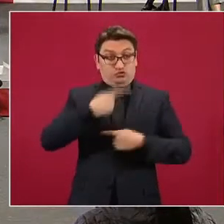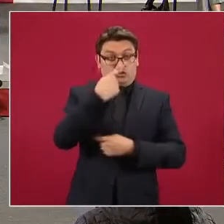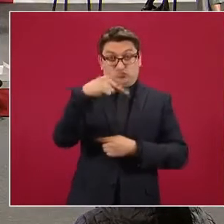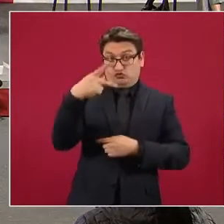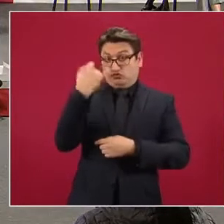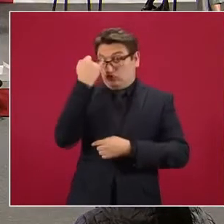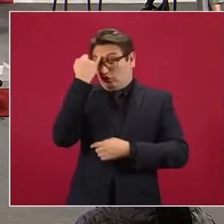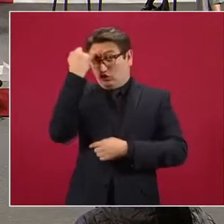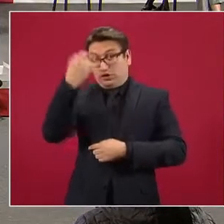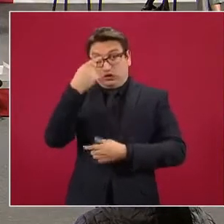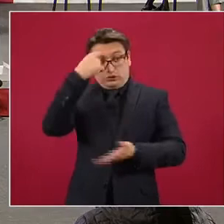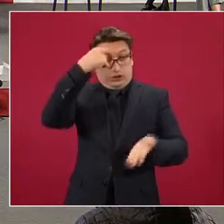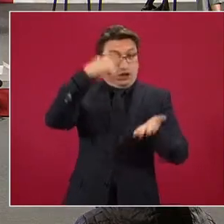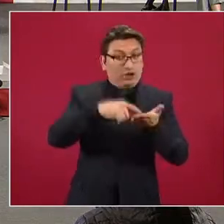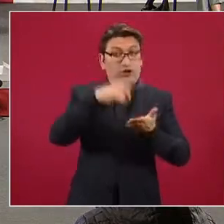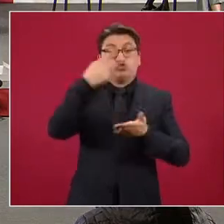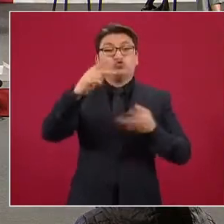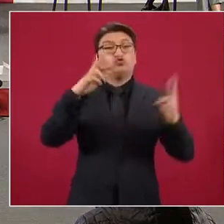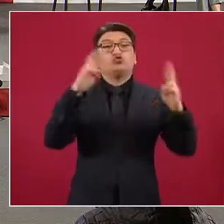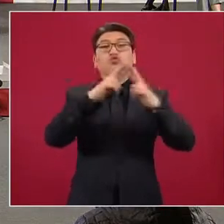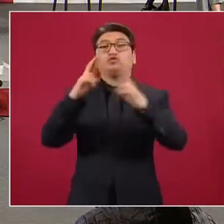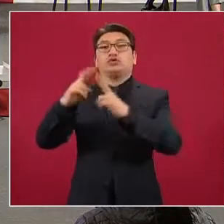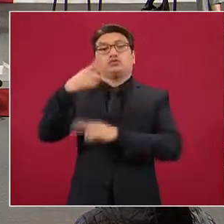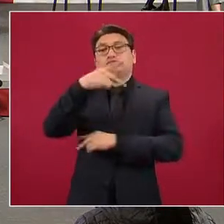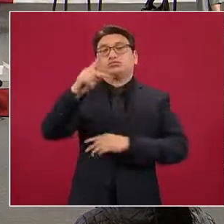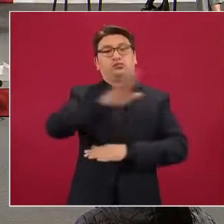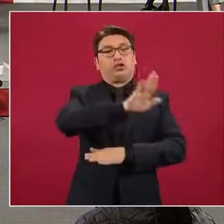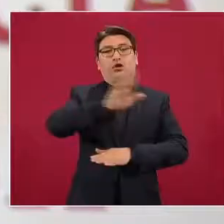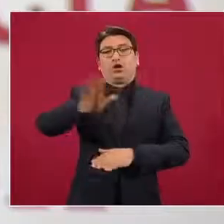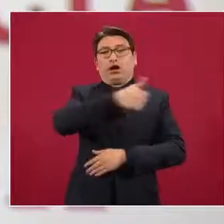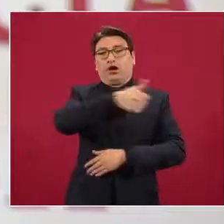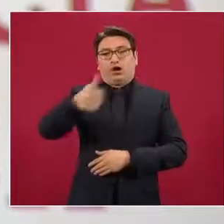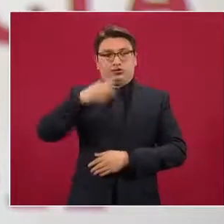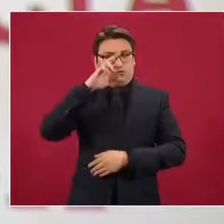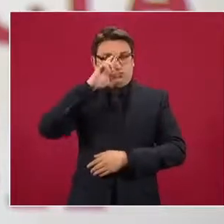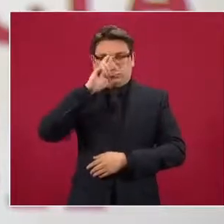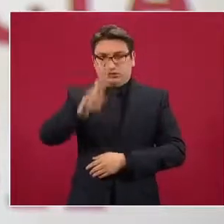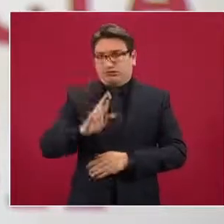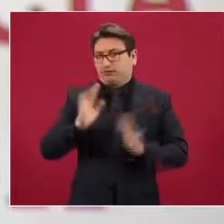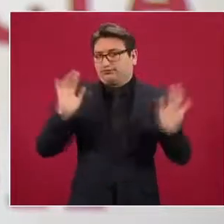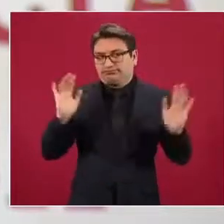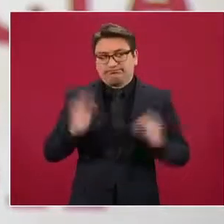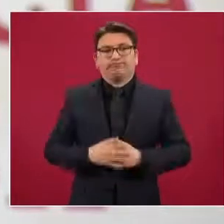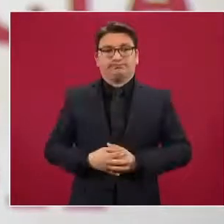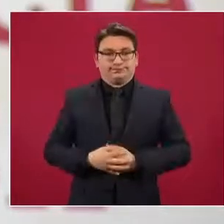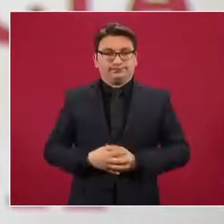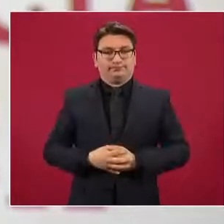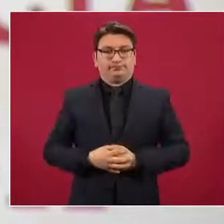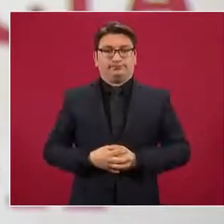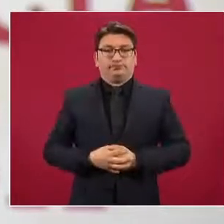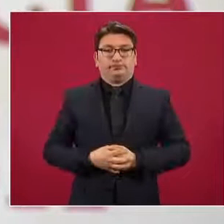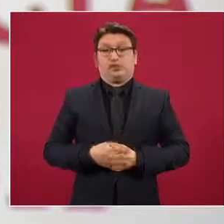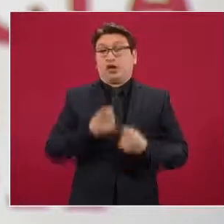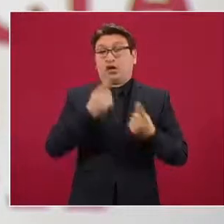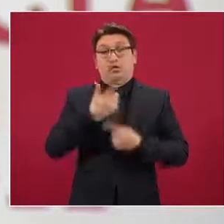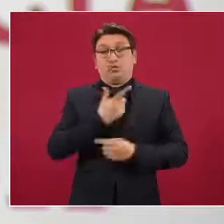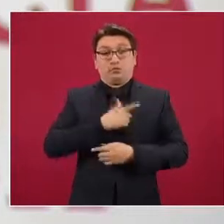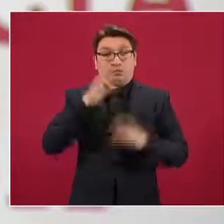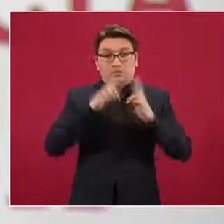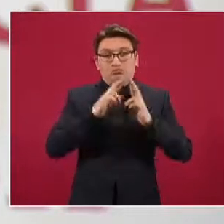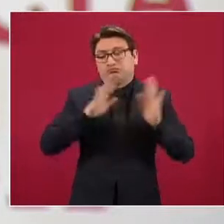y a su libertad de profesar la religión que desee o no profesar ninguna, religión